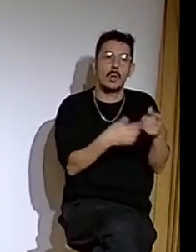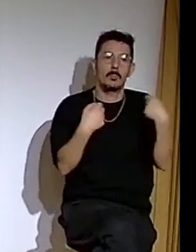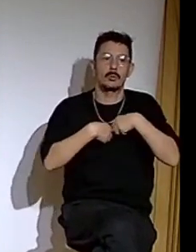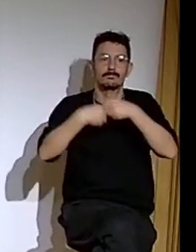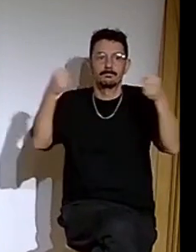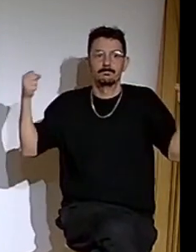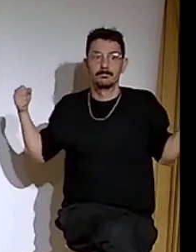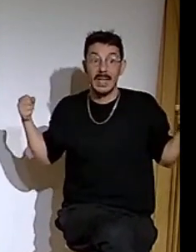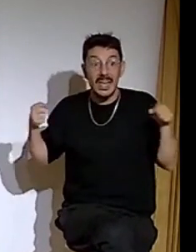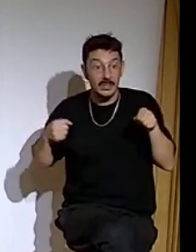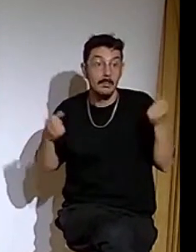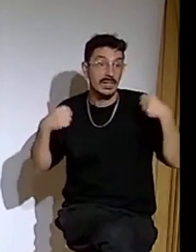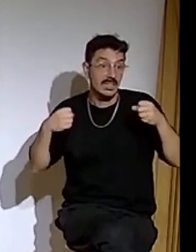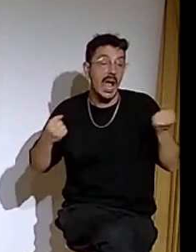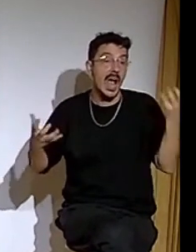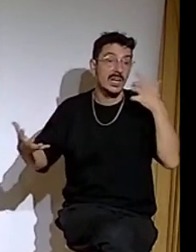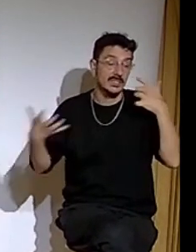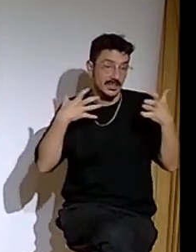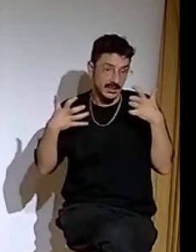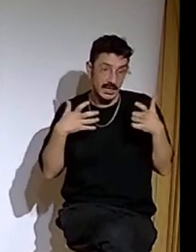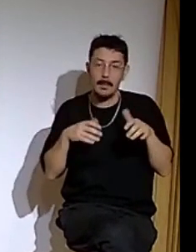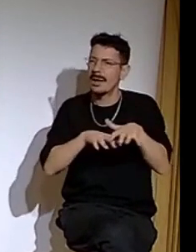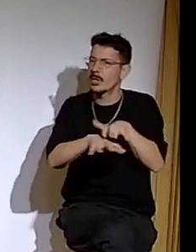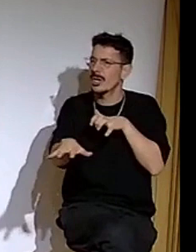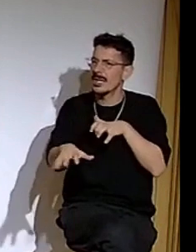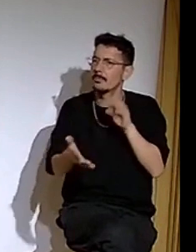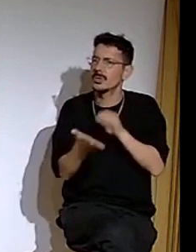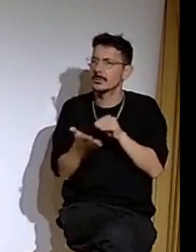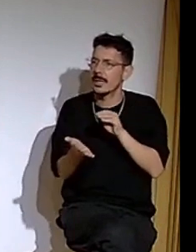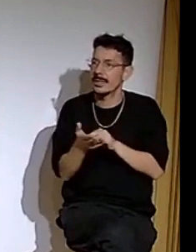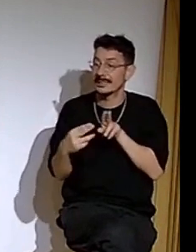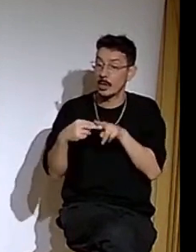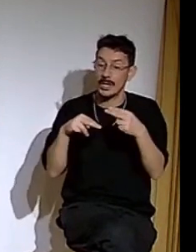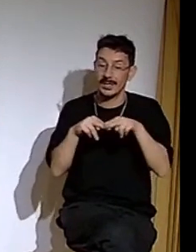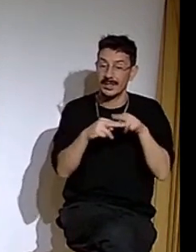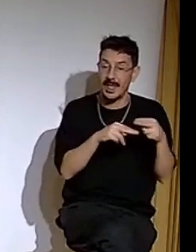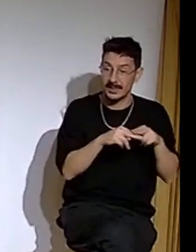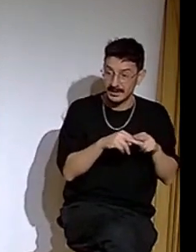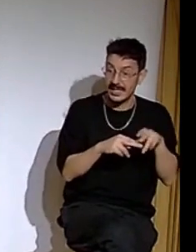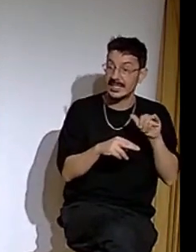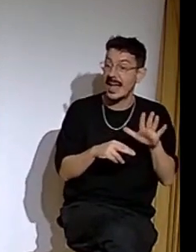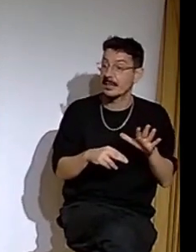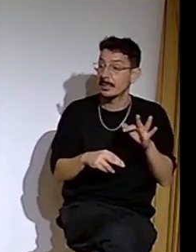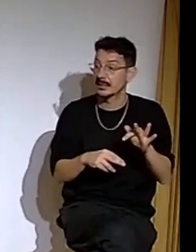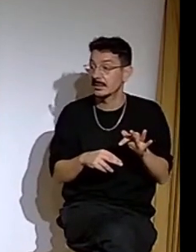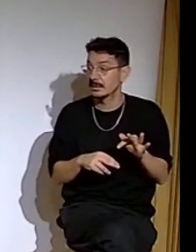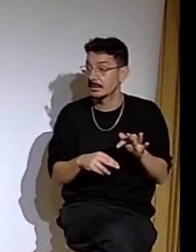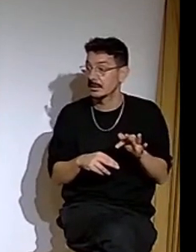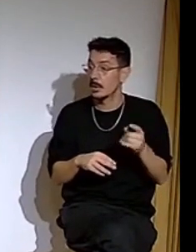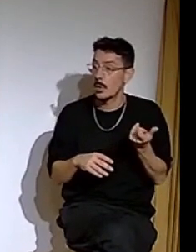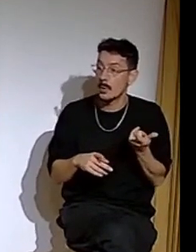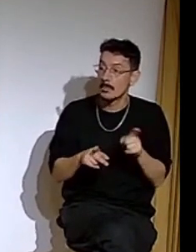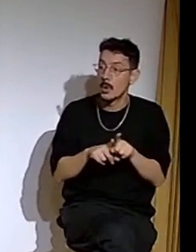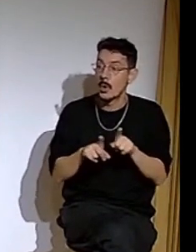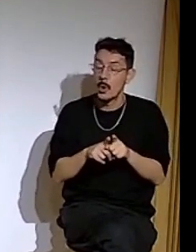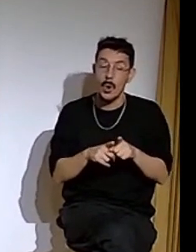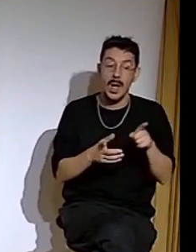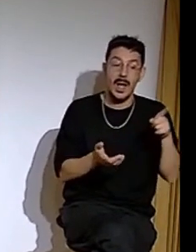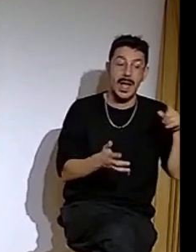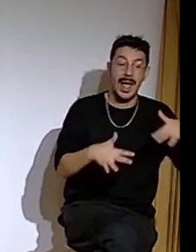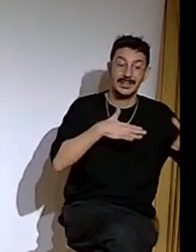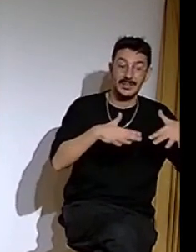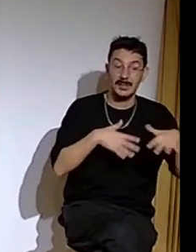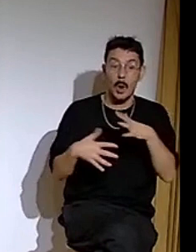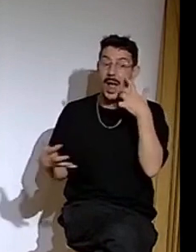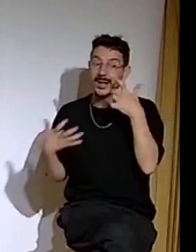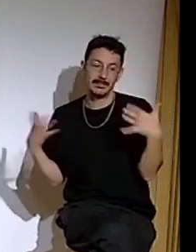a veces Bueno yo pienso que la gran mayoría de veces está muy conectadas y no existe como este arte sin el activismo y el activismo